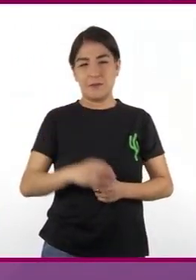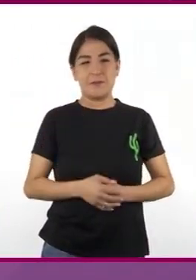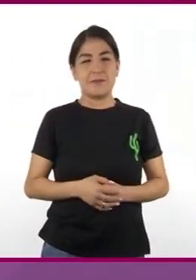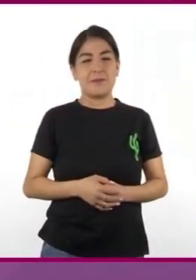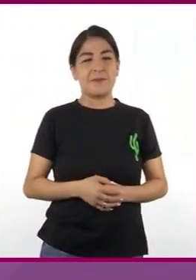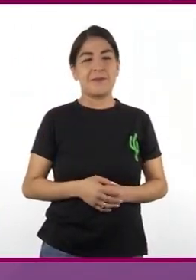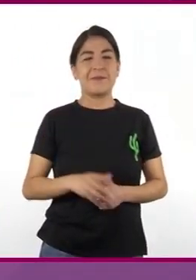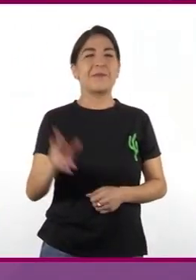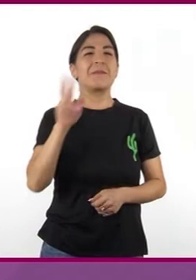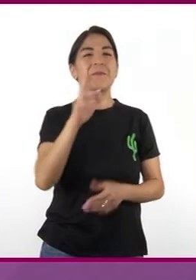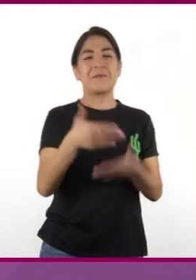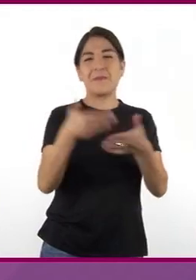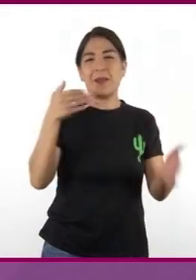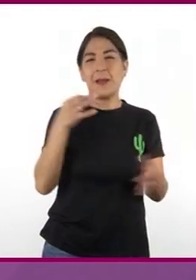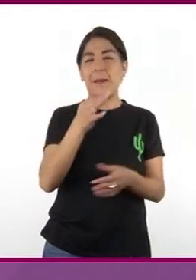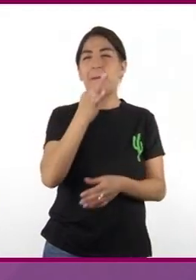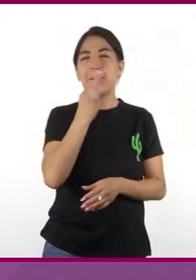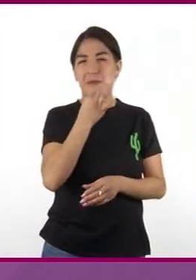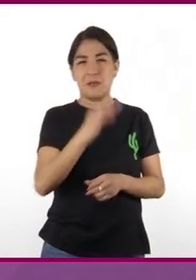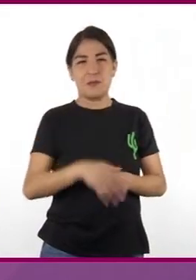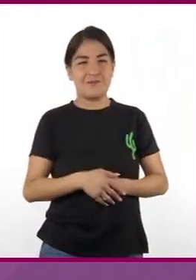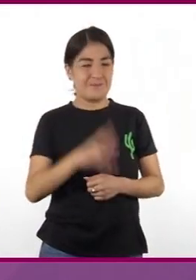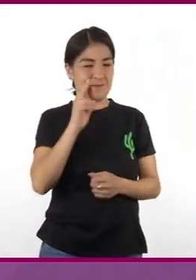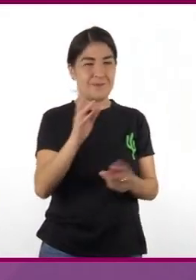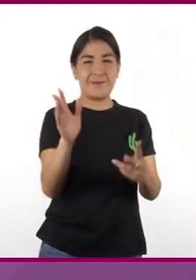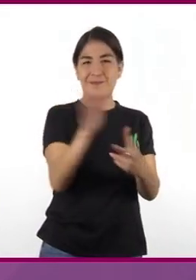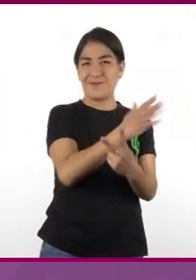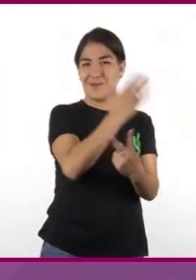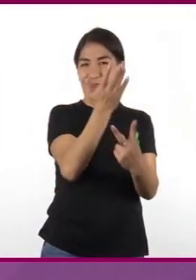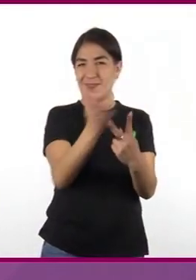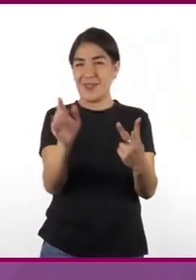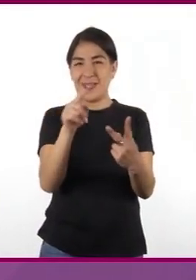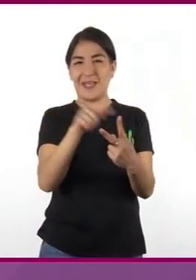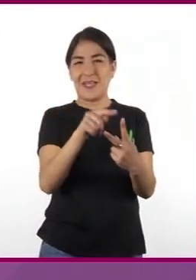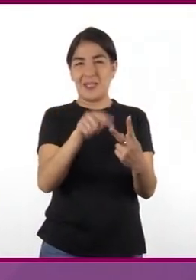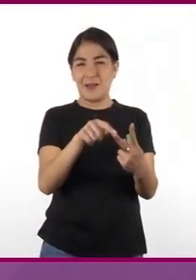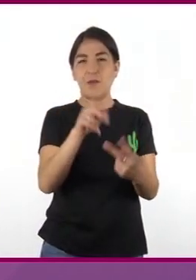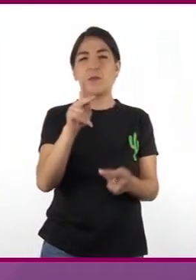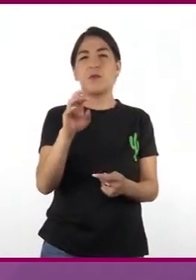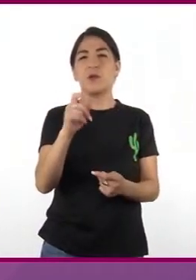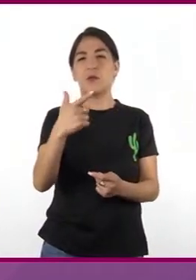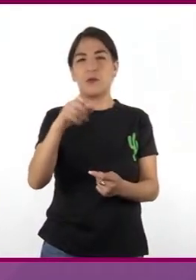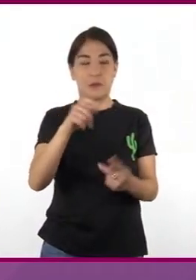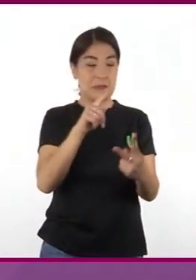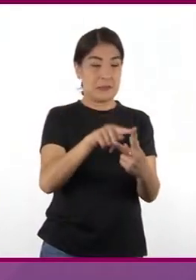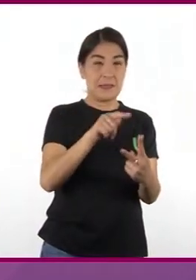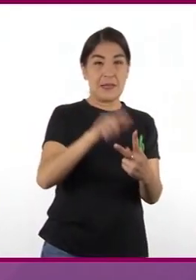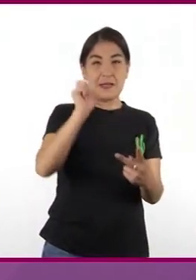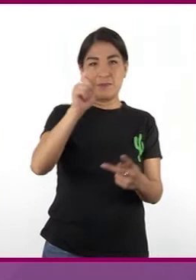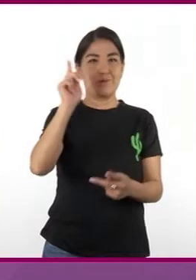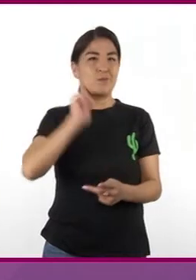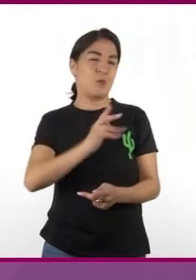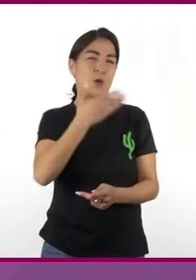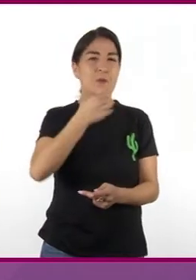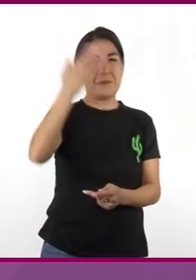Hace unos minutos distinguimos 2 tipos de prólogos: los escritos por el autor o autora de la obra y los escritos por